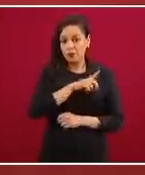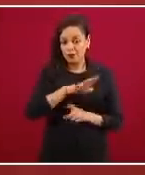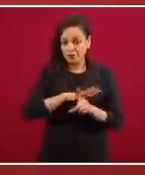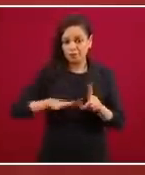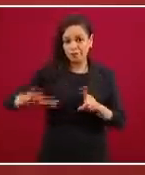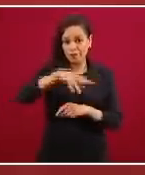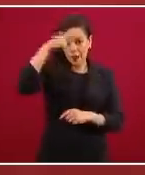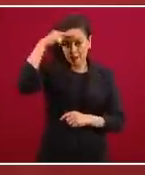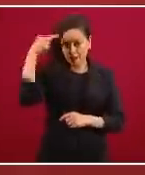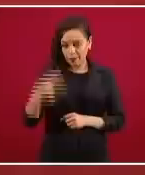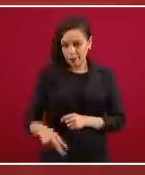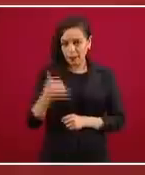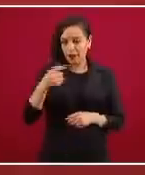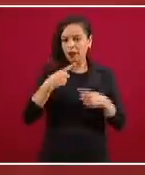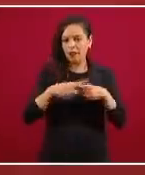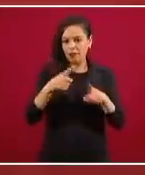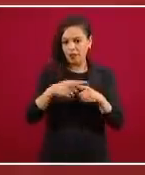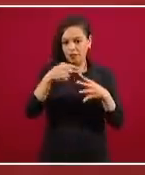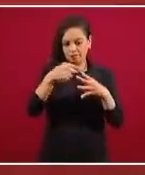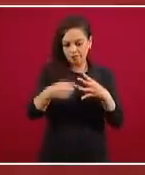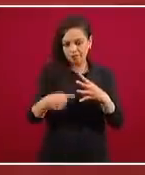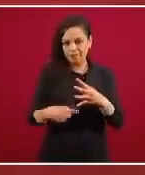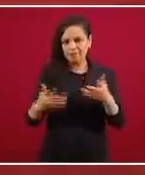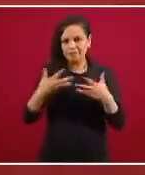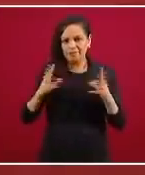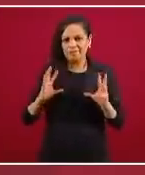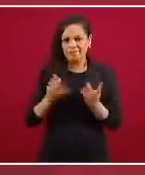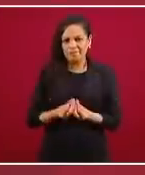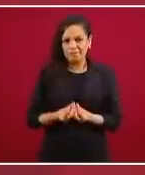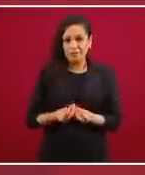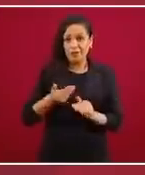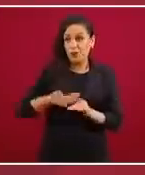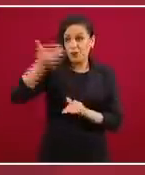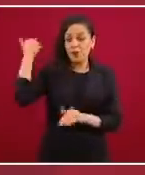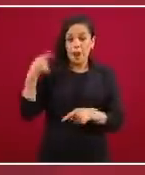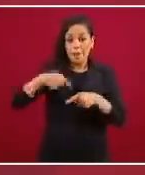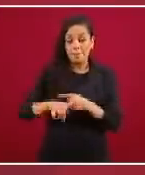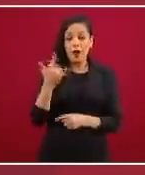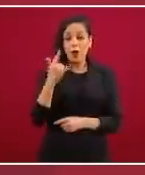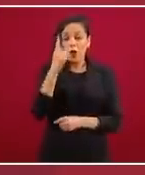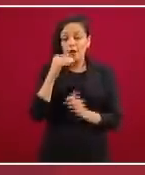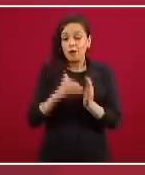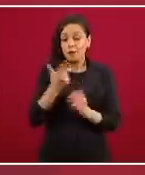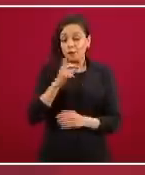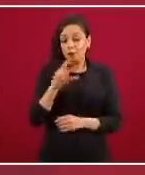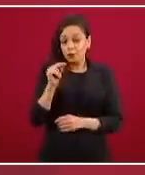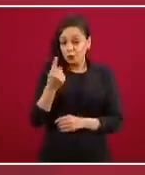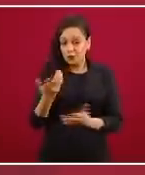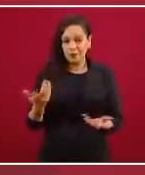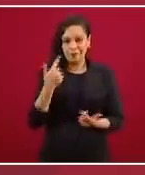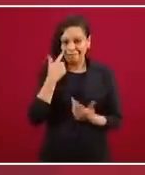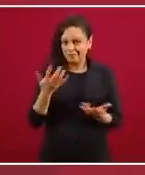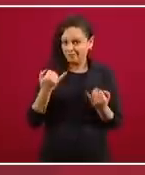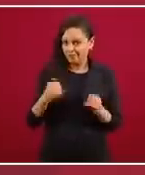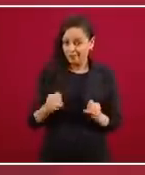Salud Pública y de los distintos elementos que tenemos hoy. Imagínense, 1881, julio. Y la hemos